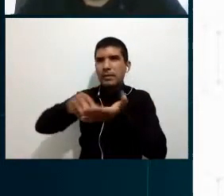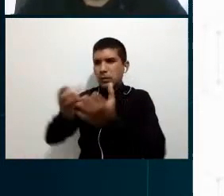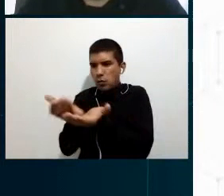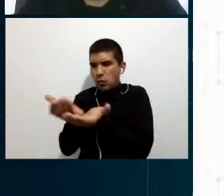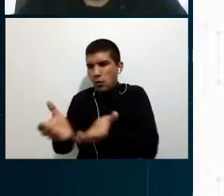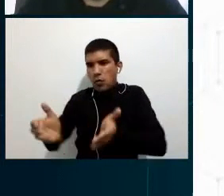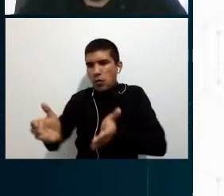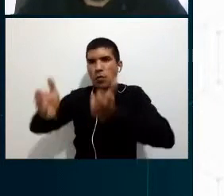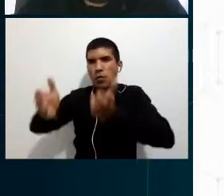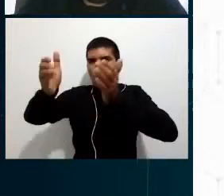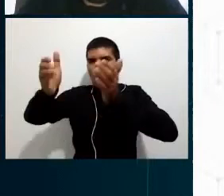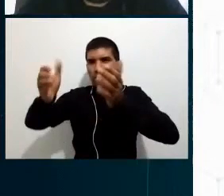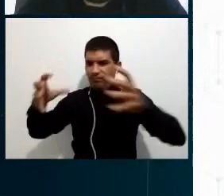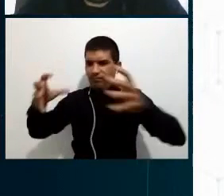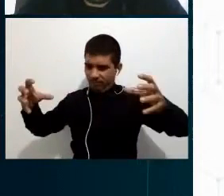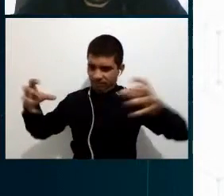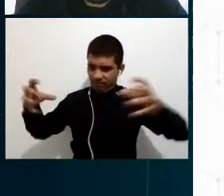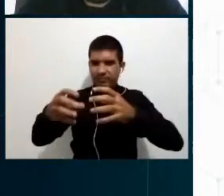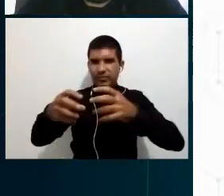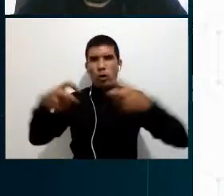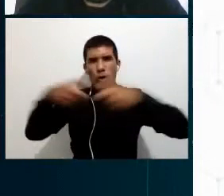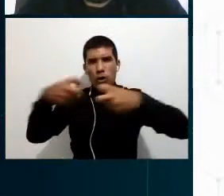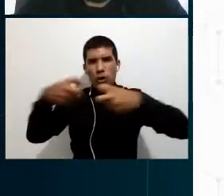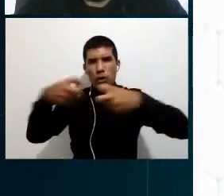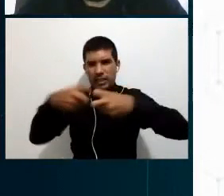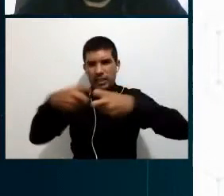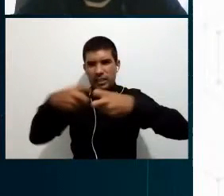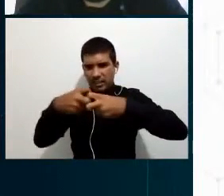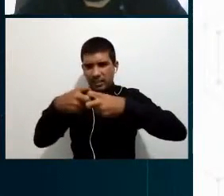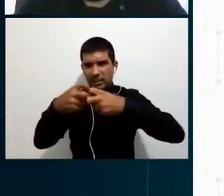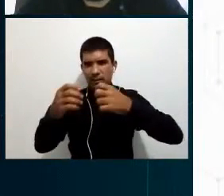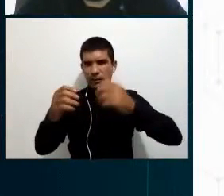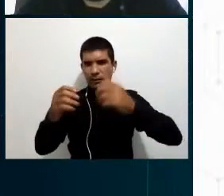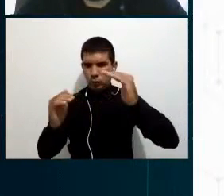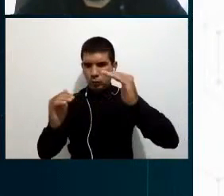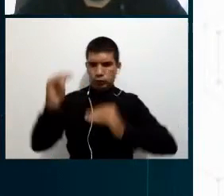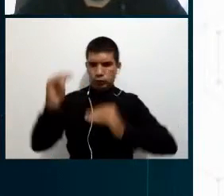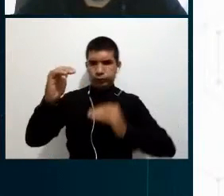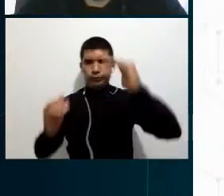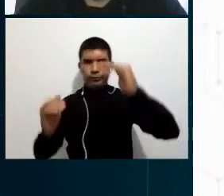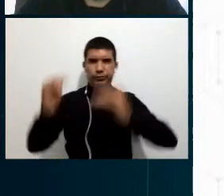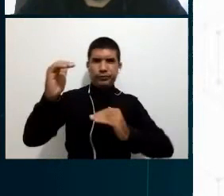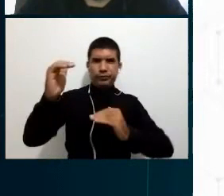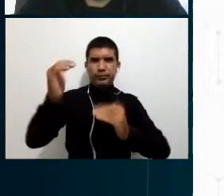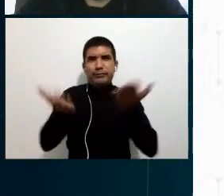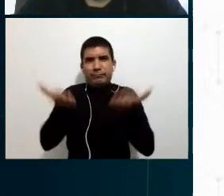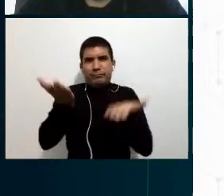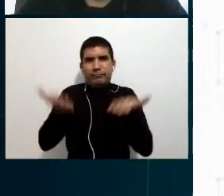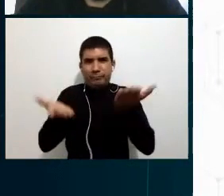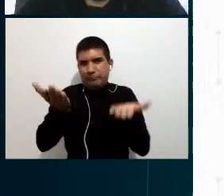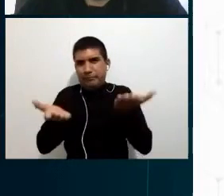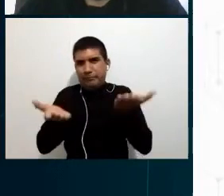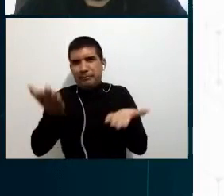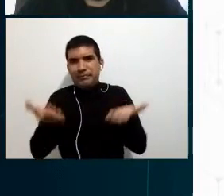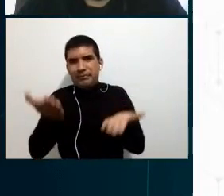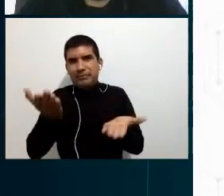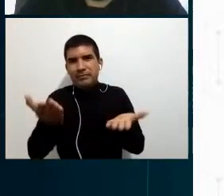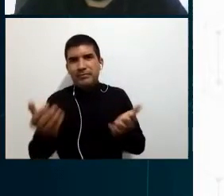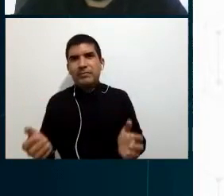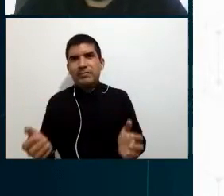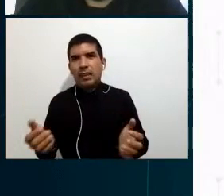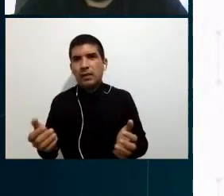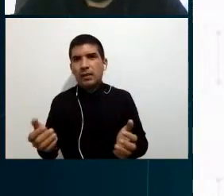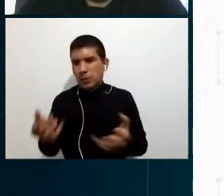como les menciono, todo su conjunto de módulos, porque son diferentes módulos, es